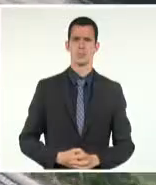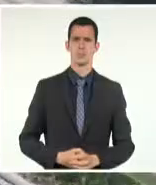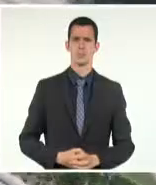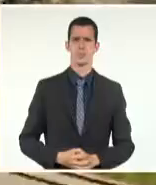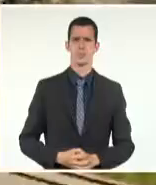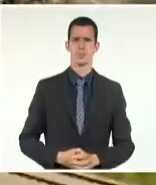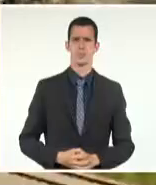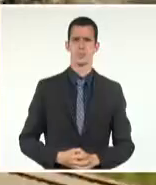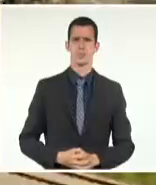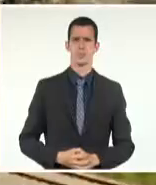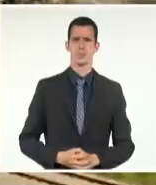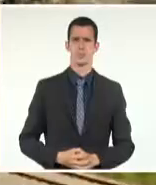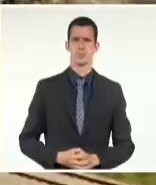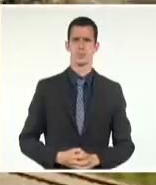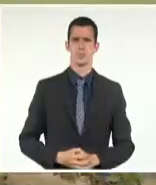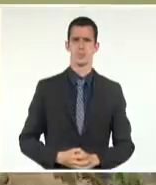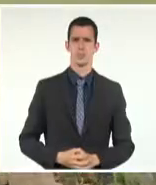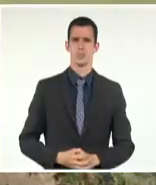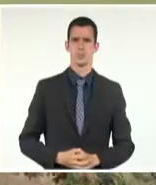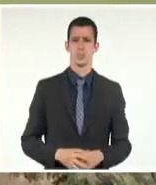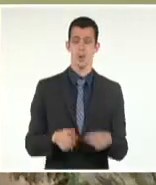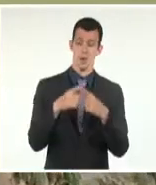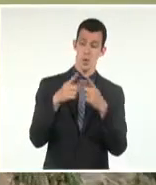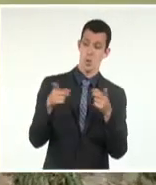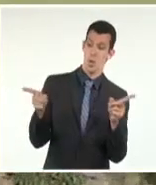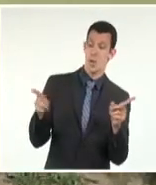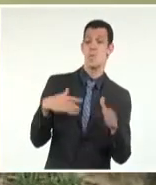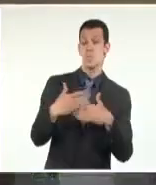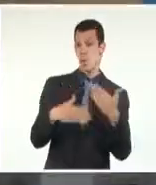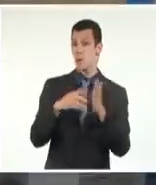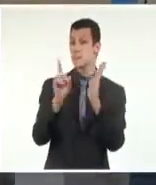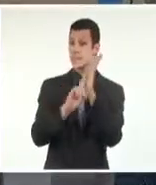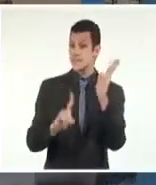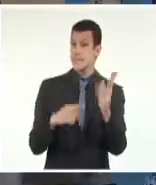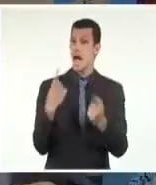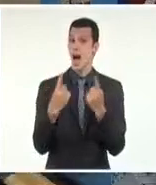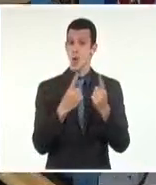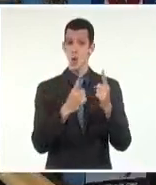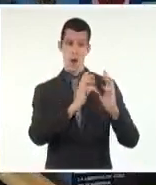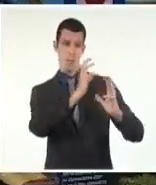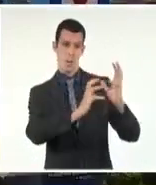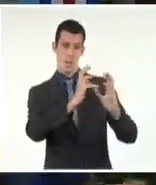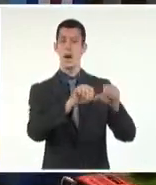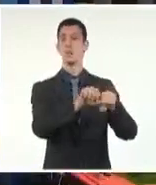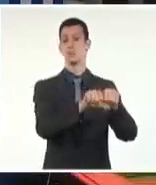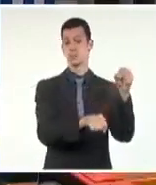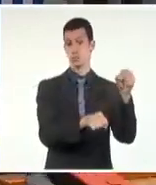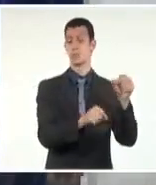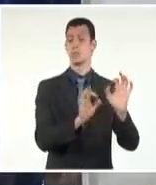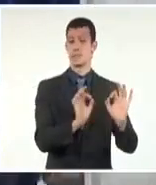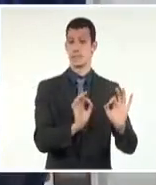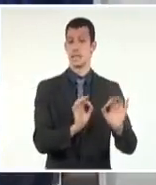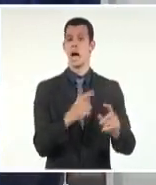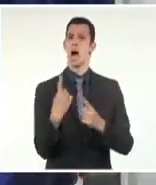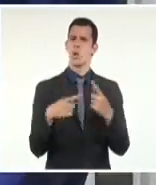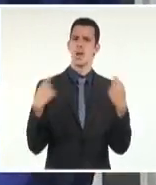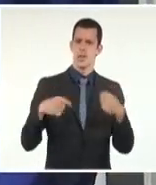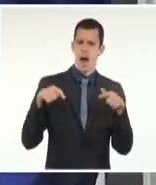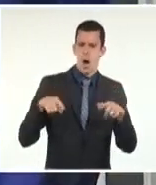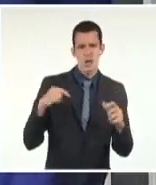rico nacional en contingencia restablecer capacidades en bloques térmicos y emplazamientos de